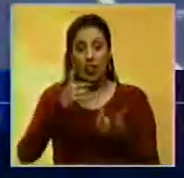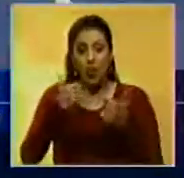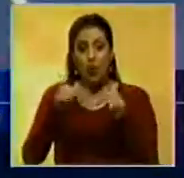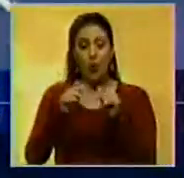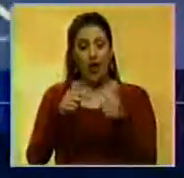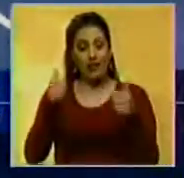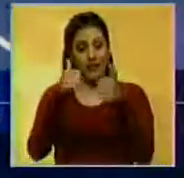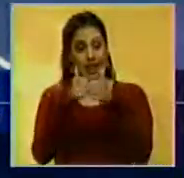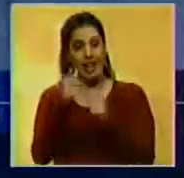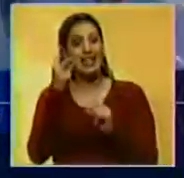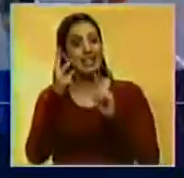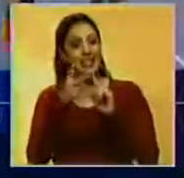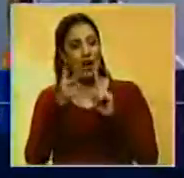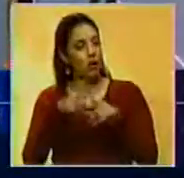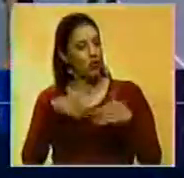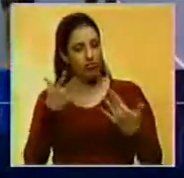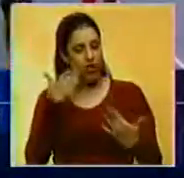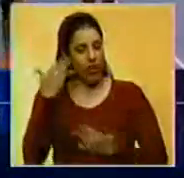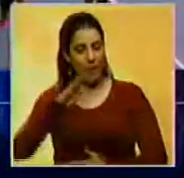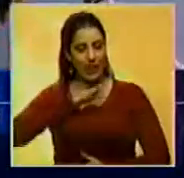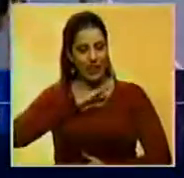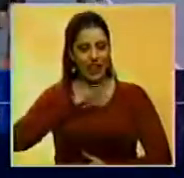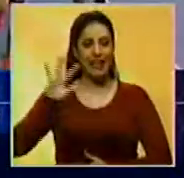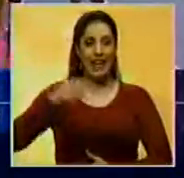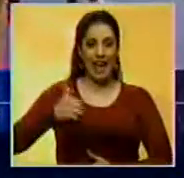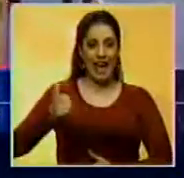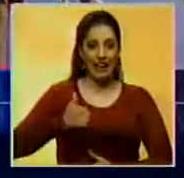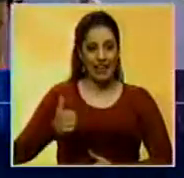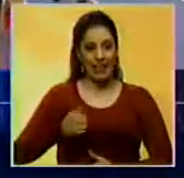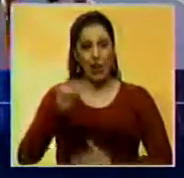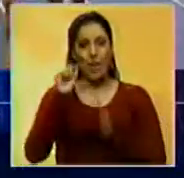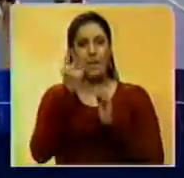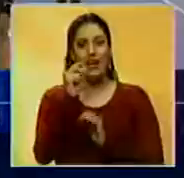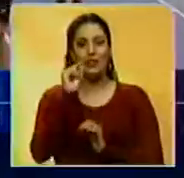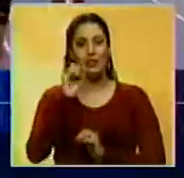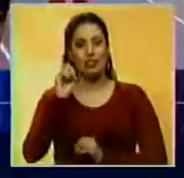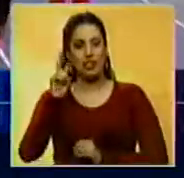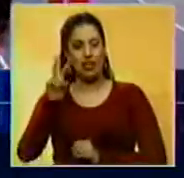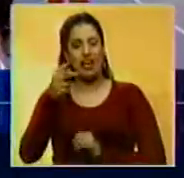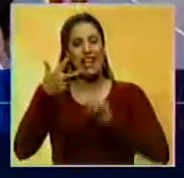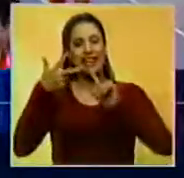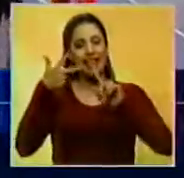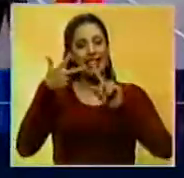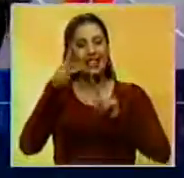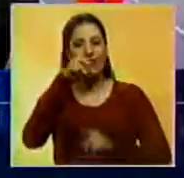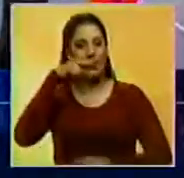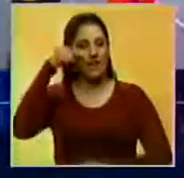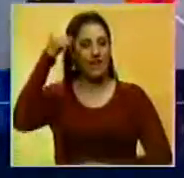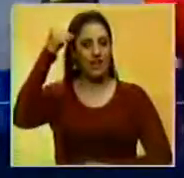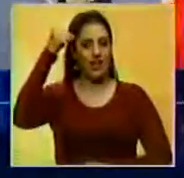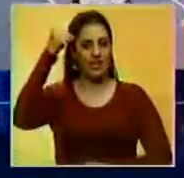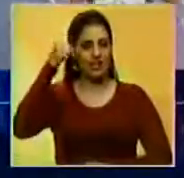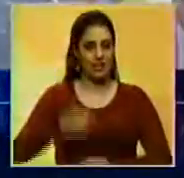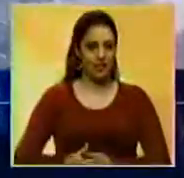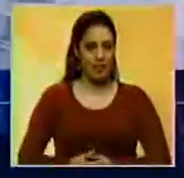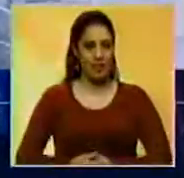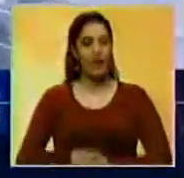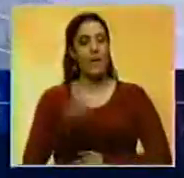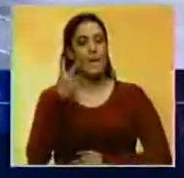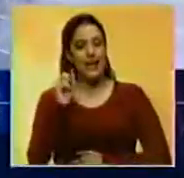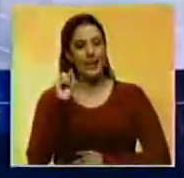ronda semifinal. El segundo fue André de Grasse de Canadá con 20.02. El tercer lugar fue para el francés Christophe Lemaitre